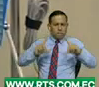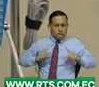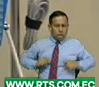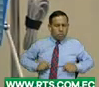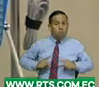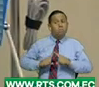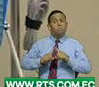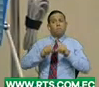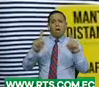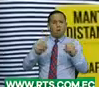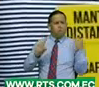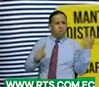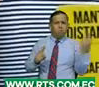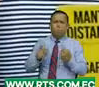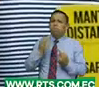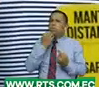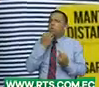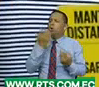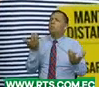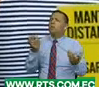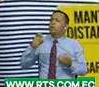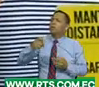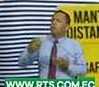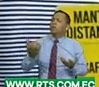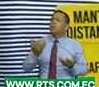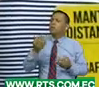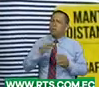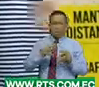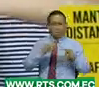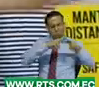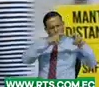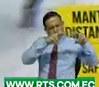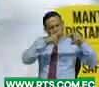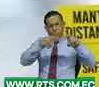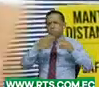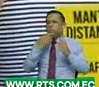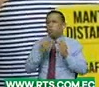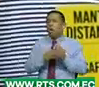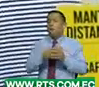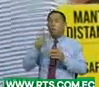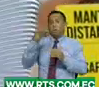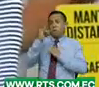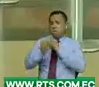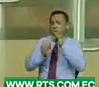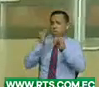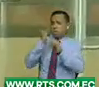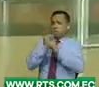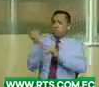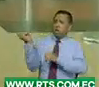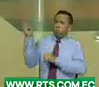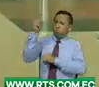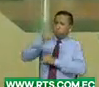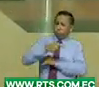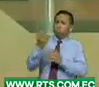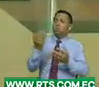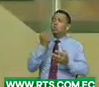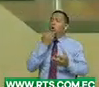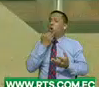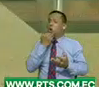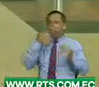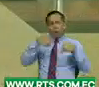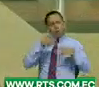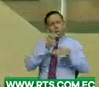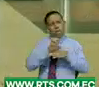necesitan conocer a fondo otras aristas con los turistas internacionales que van a pasar con los nacionales se va a restringir los vuelos